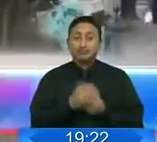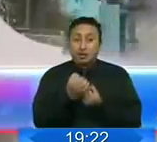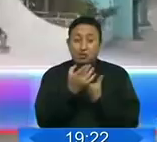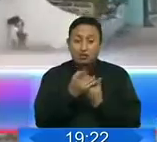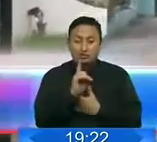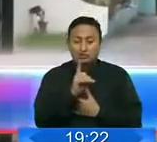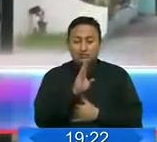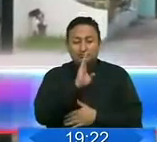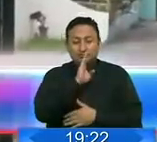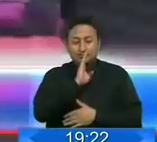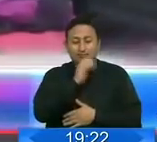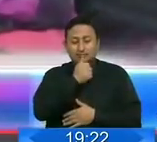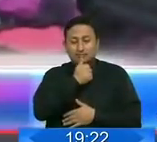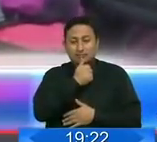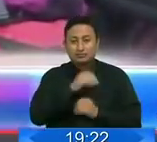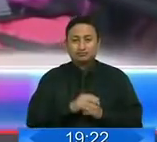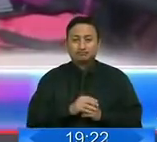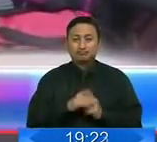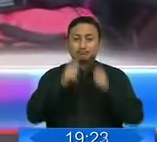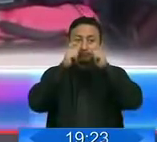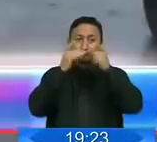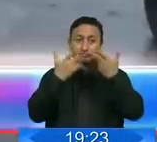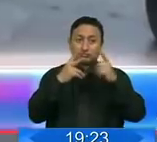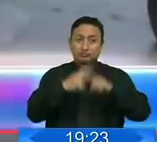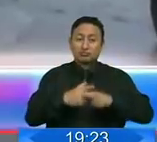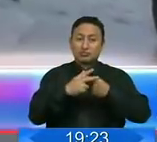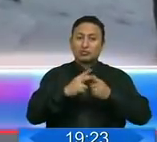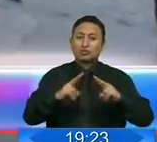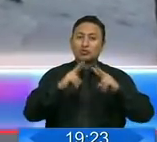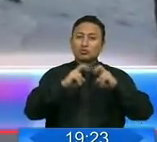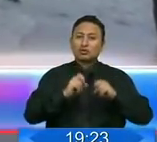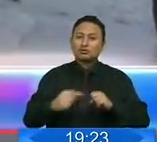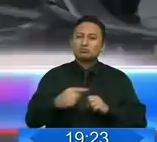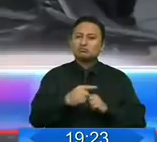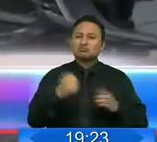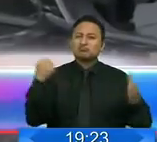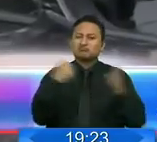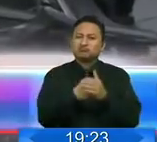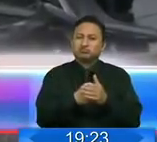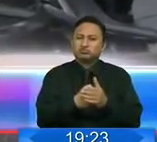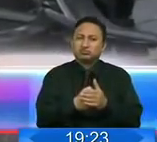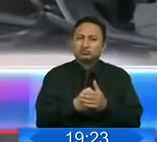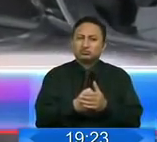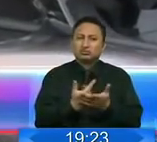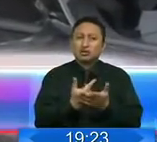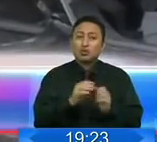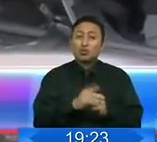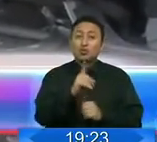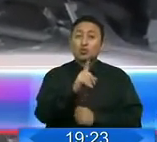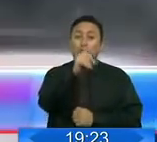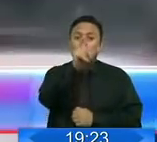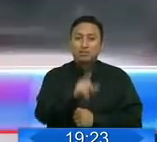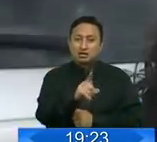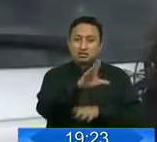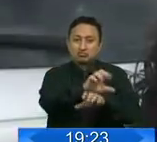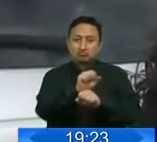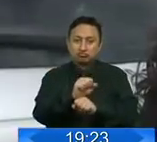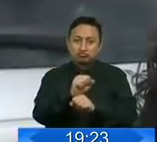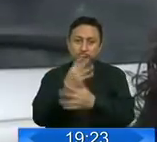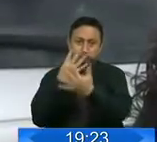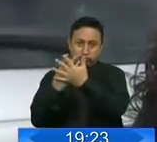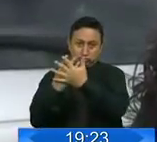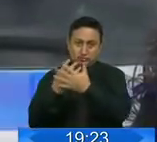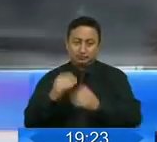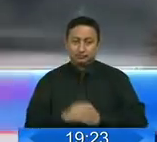declaraciones. Fiscalía realizará una investigación prolija del accidente, ya que existe una persona detenida. Existe una persona